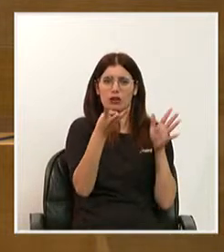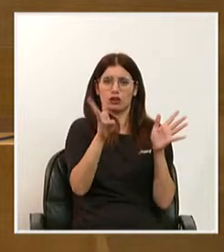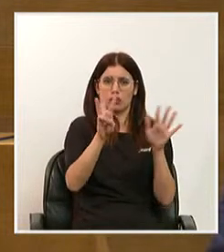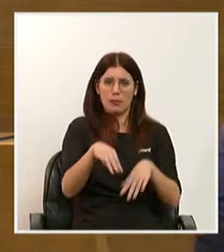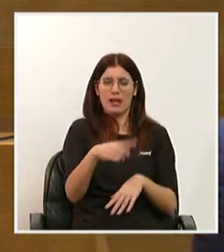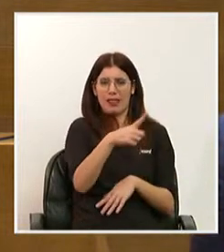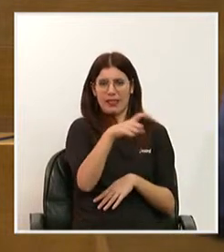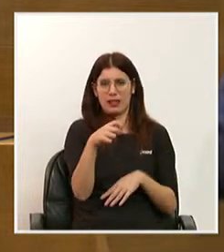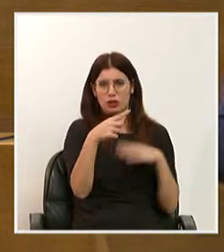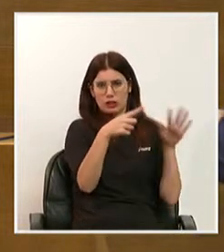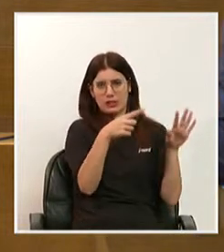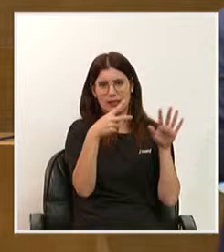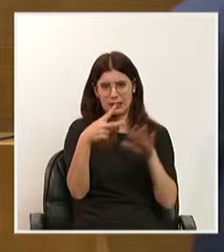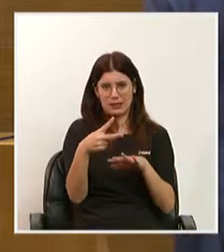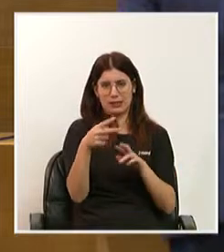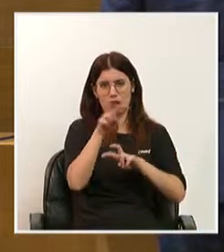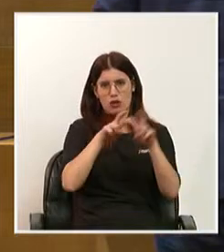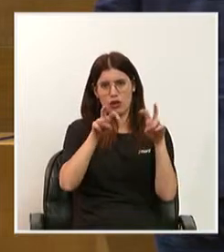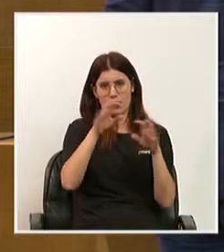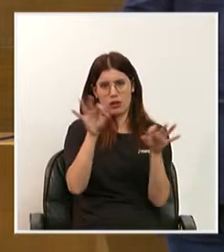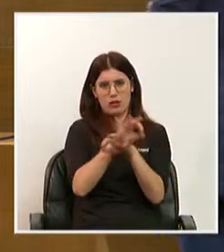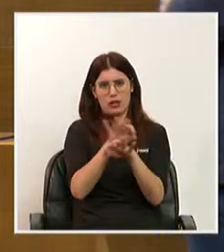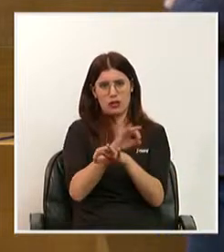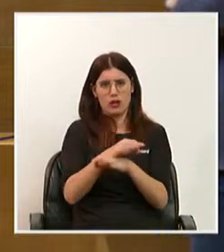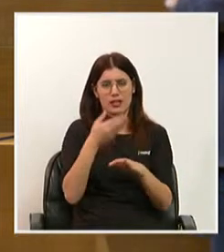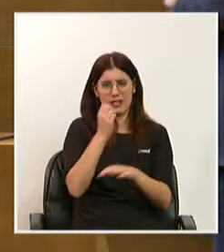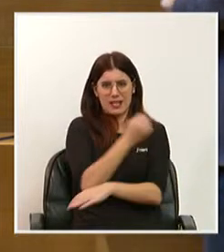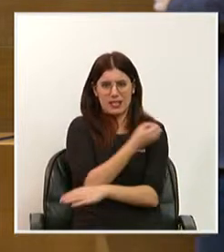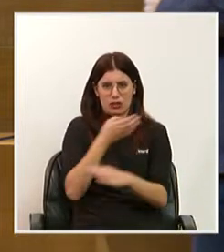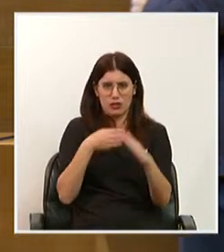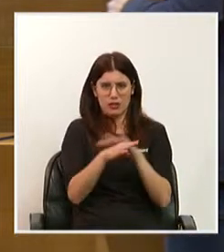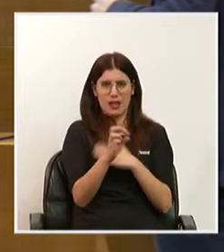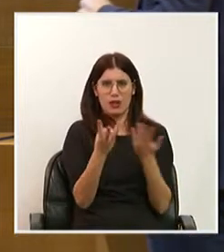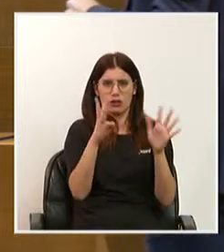8167 con corrección de errores registro de entrada